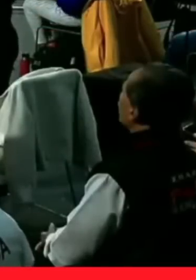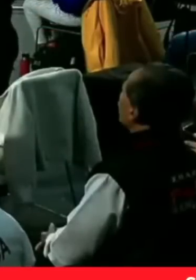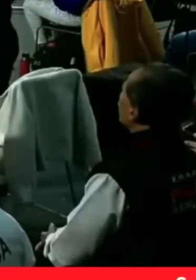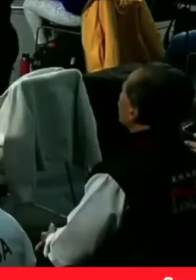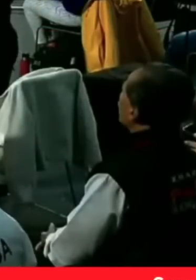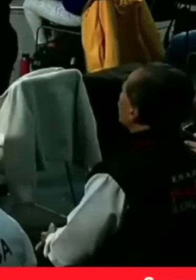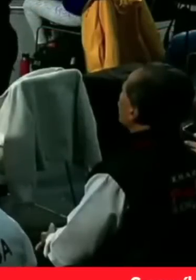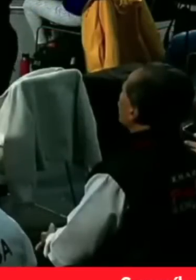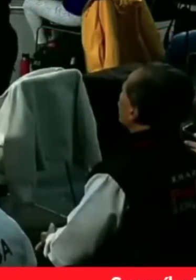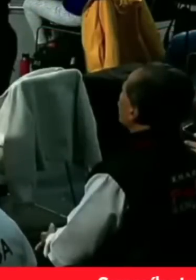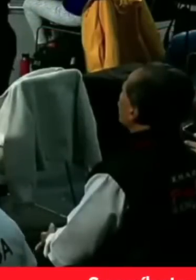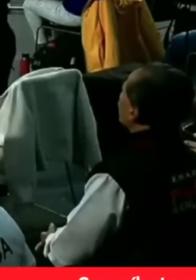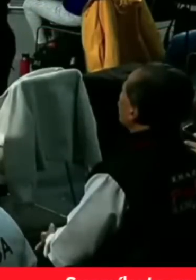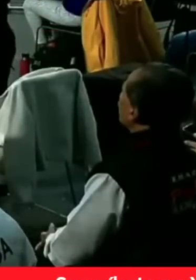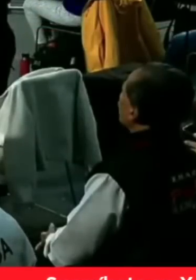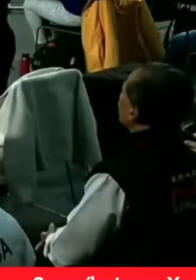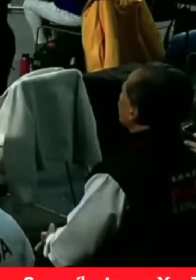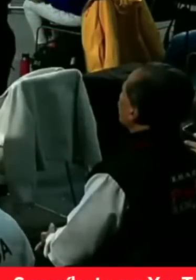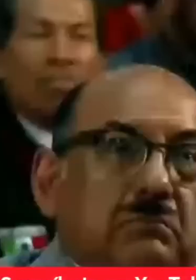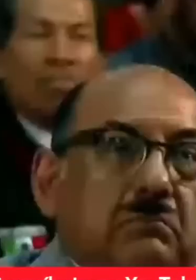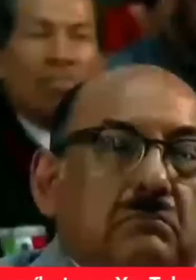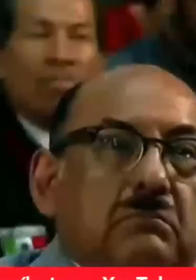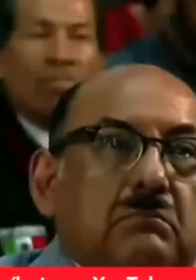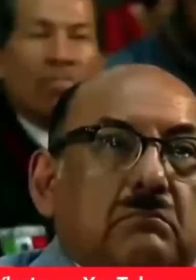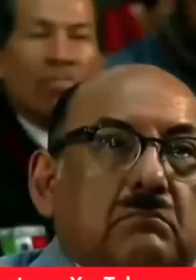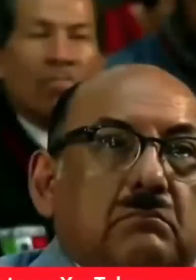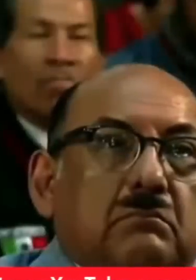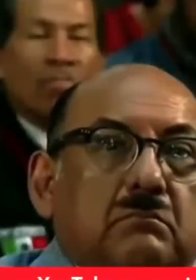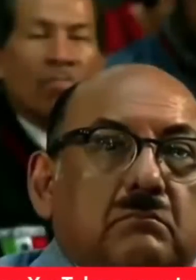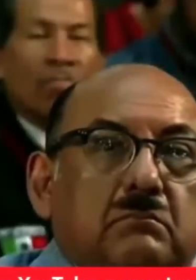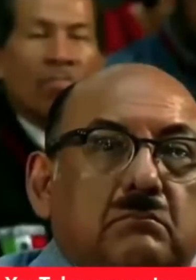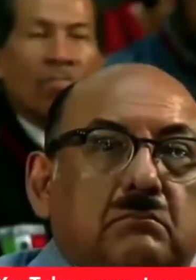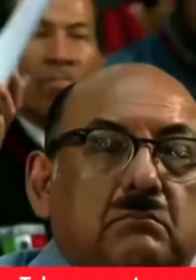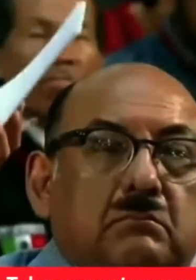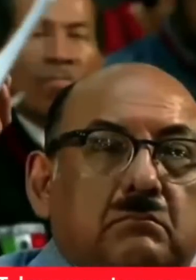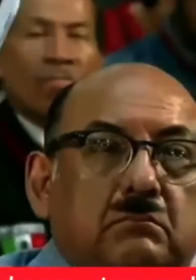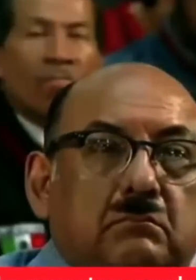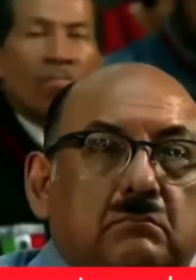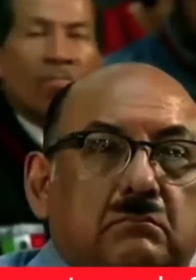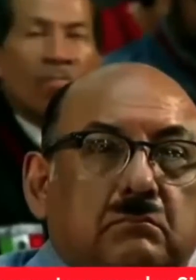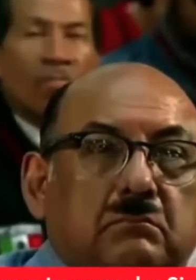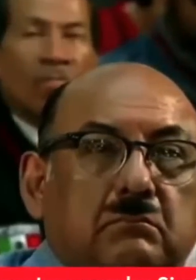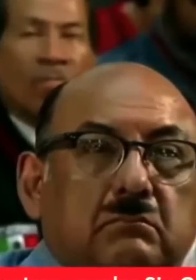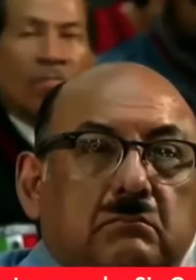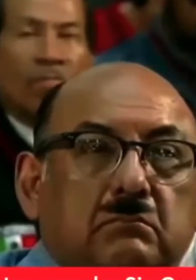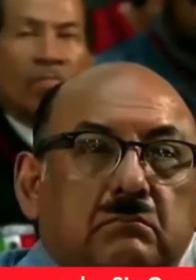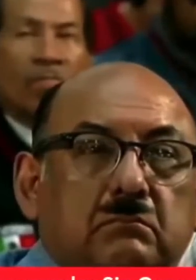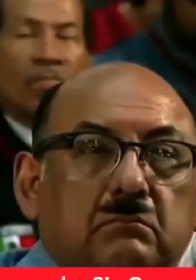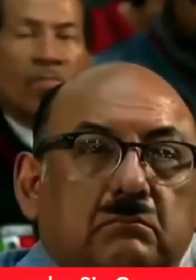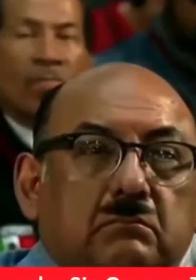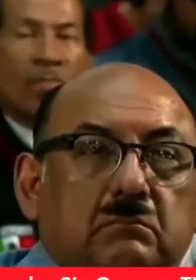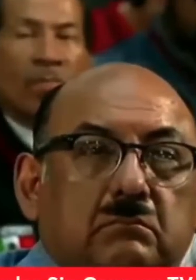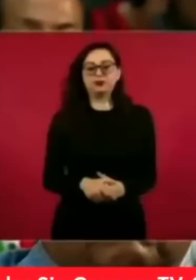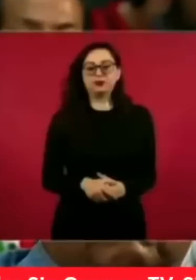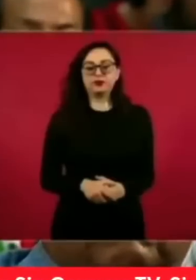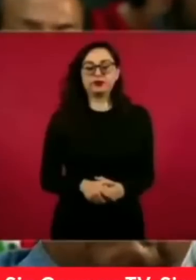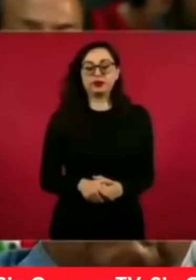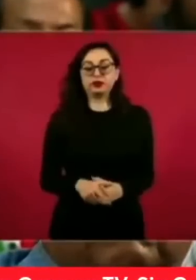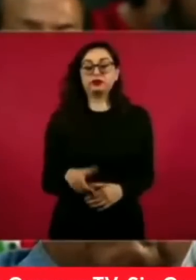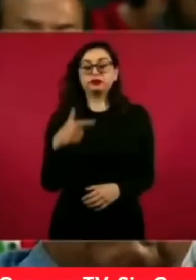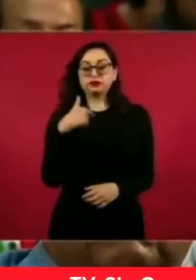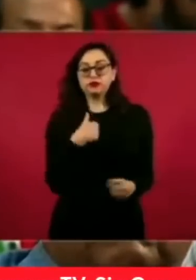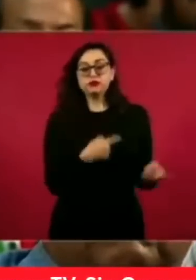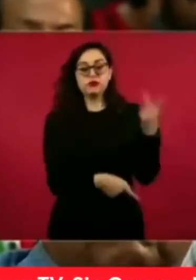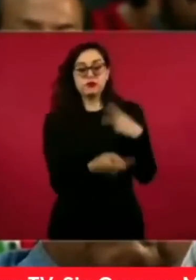Yo vengo aquí porque tengo miedo. Tengo miedo porque el señor es prófugo de la justicia, tiene doble